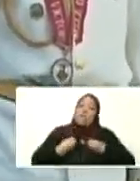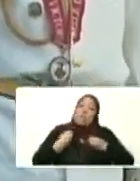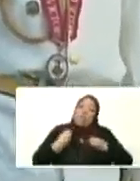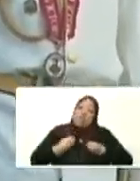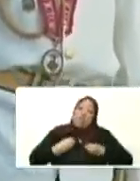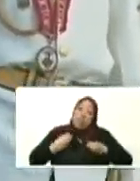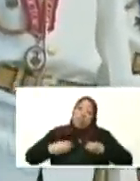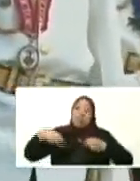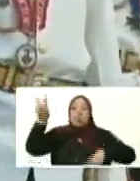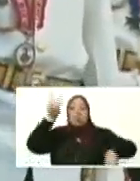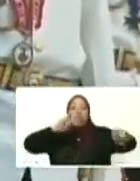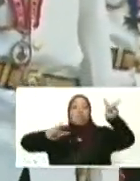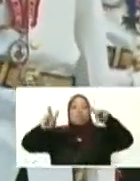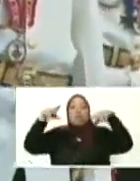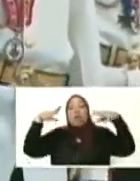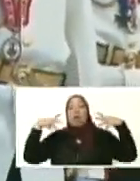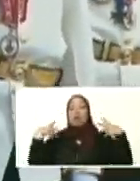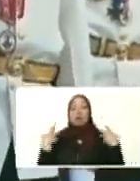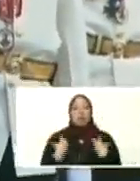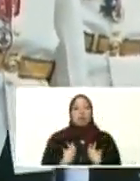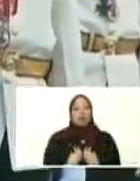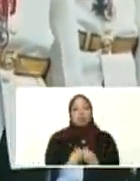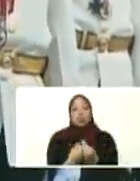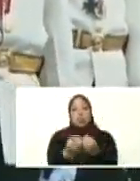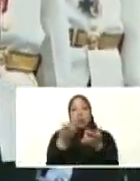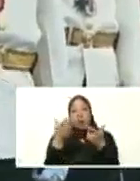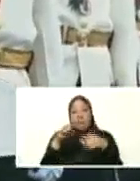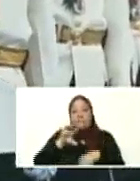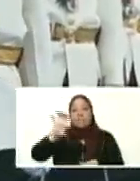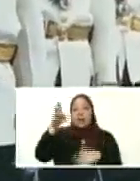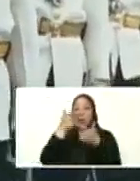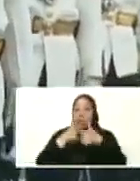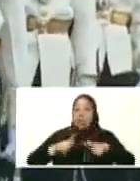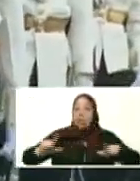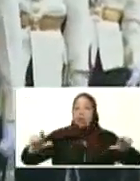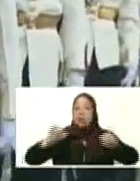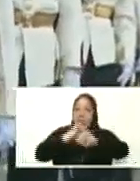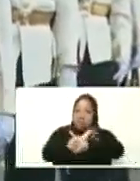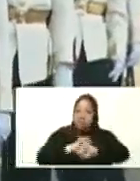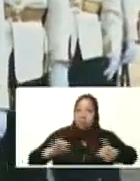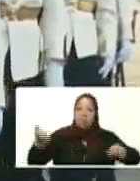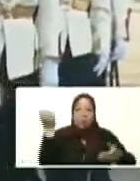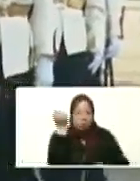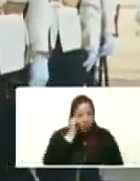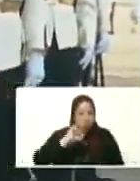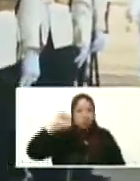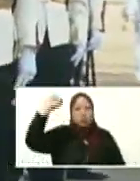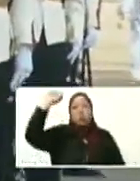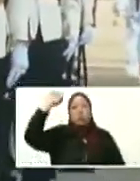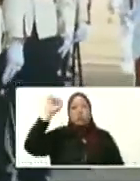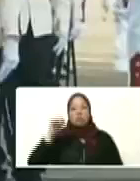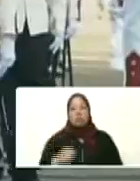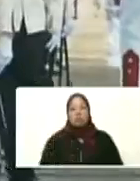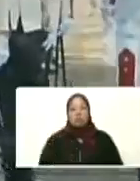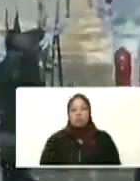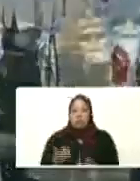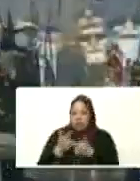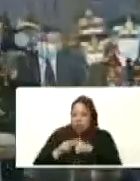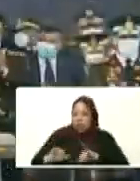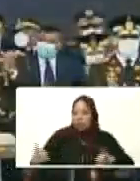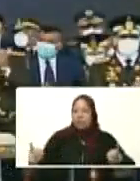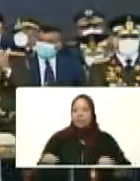y disfrutar junto a ellos de una patria libre, soberana e independiente.